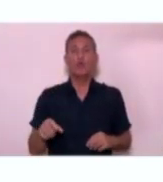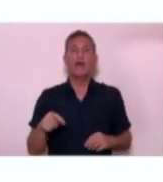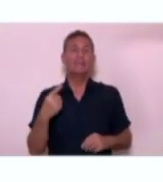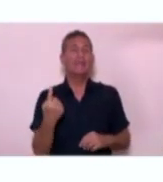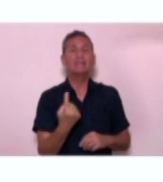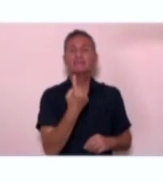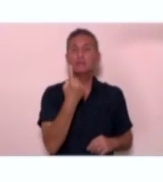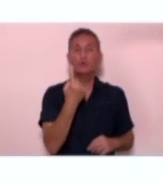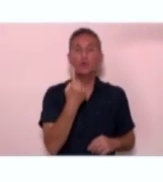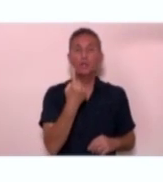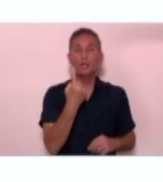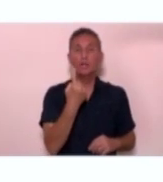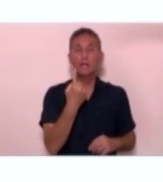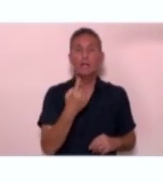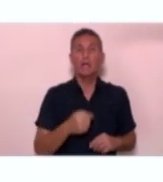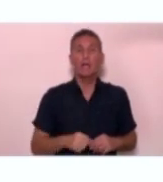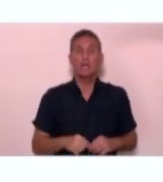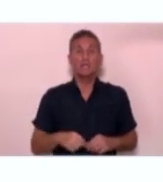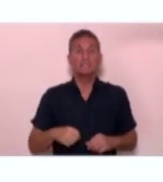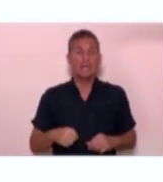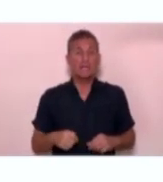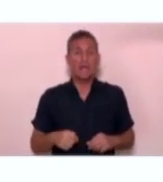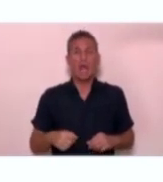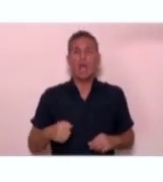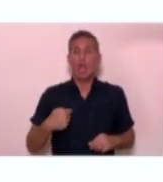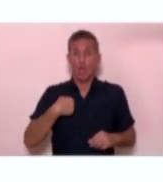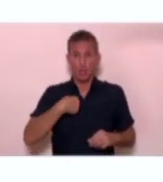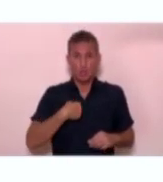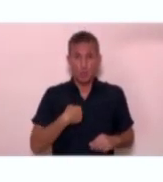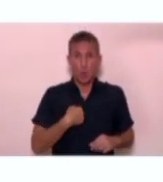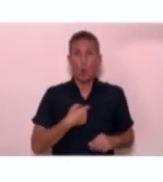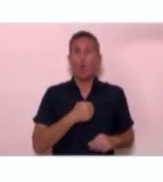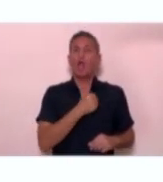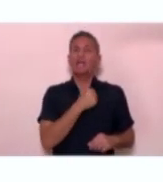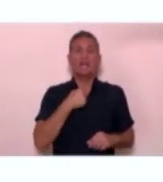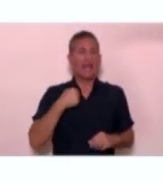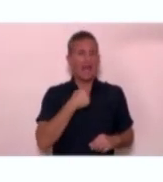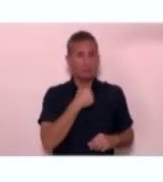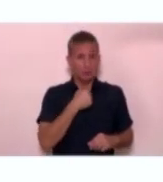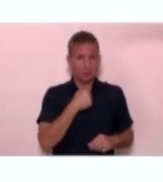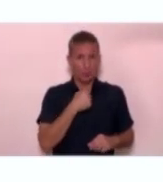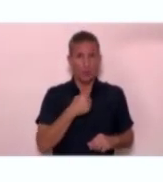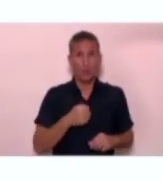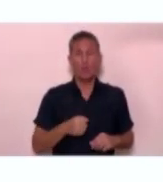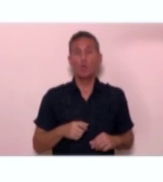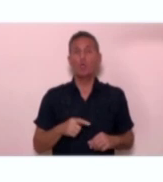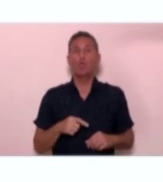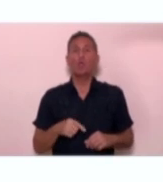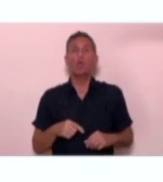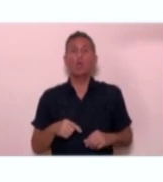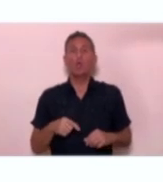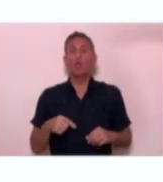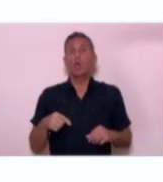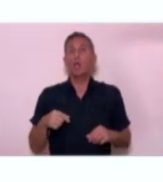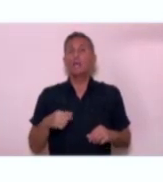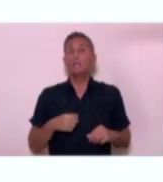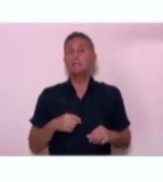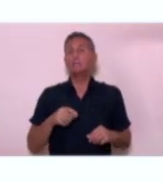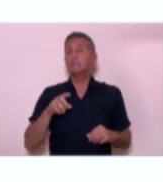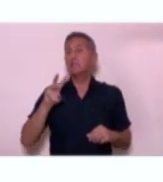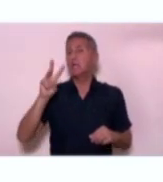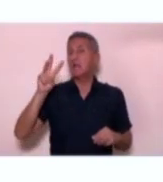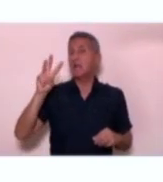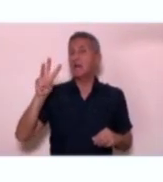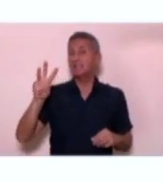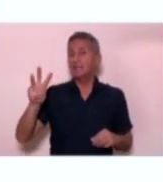presente sería canto. Claro, yo canto. Y el verbo jugar en